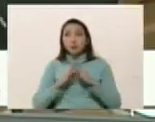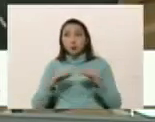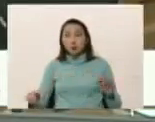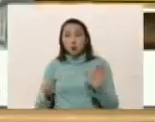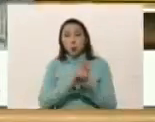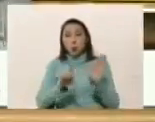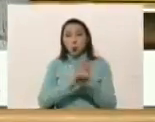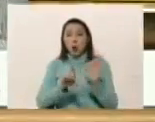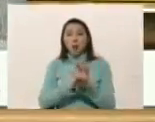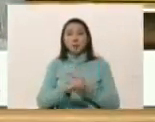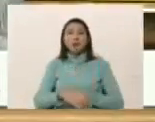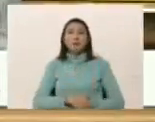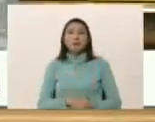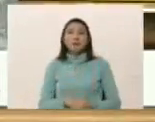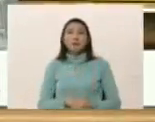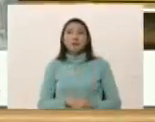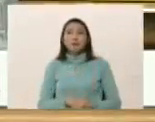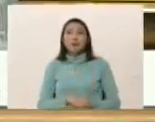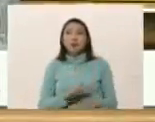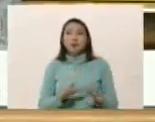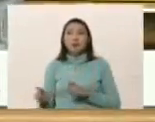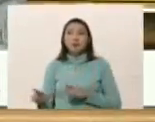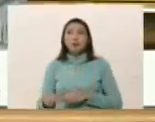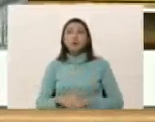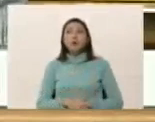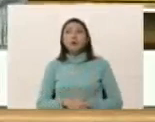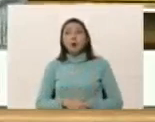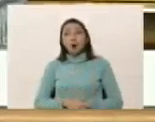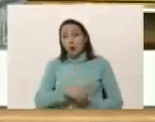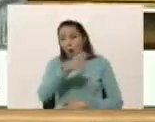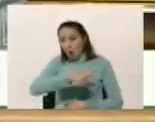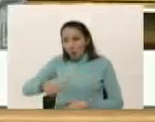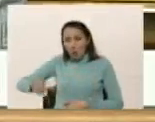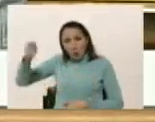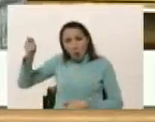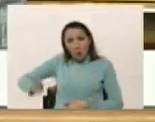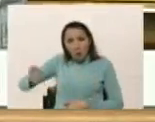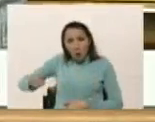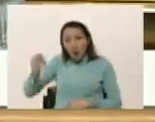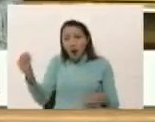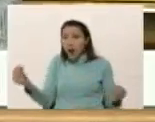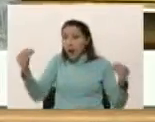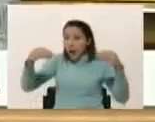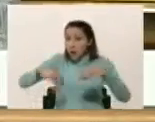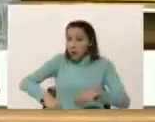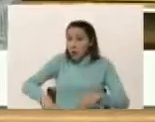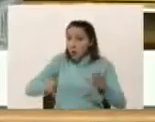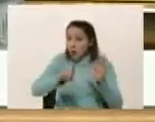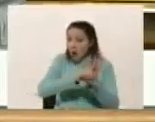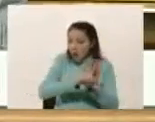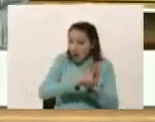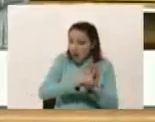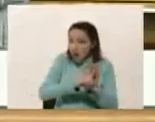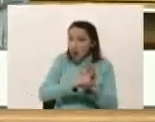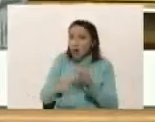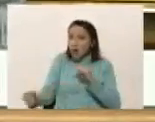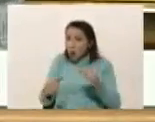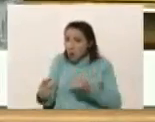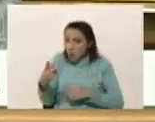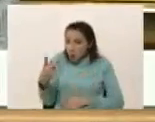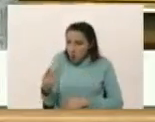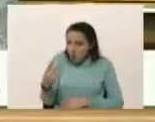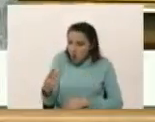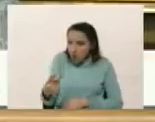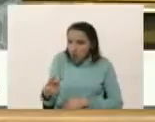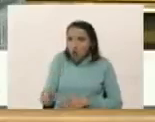presidente las ciudadanas diputadas y los ciudadanos diputados que estén de acuerdo con aprobar en segunda discusión este proyecto de